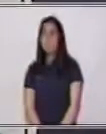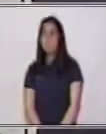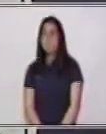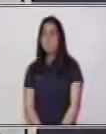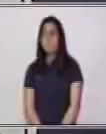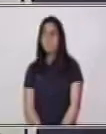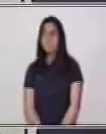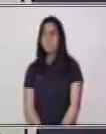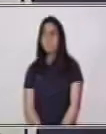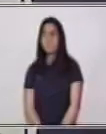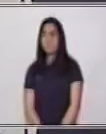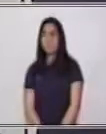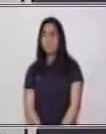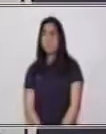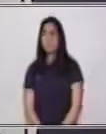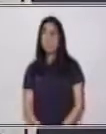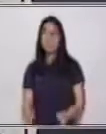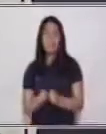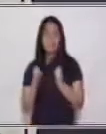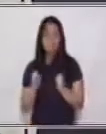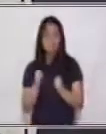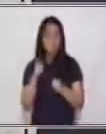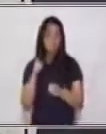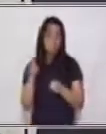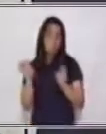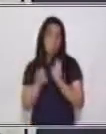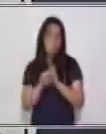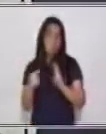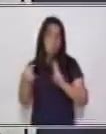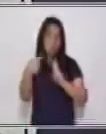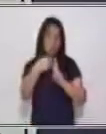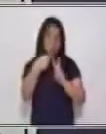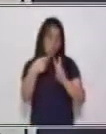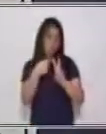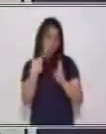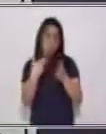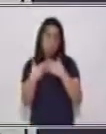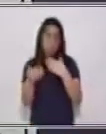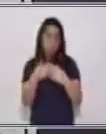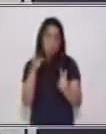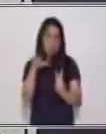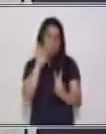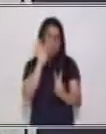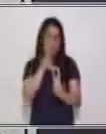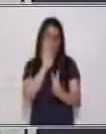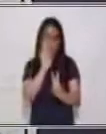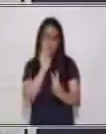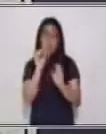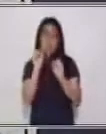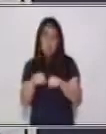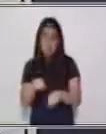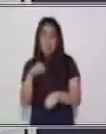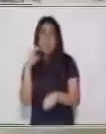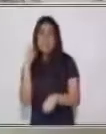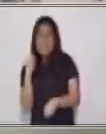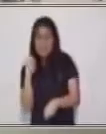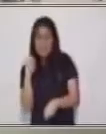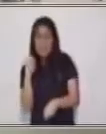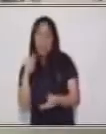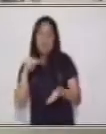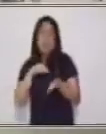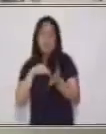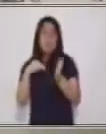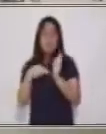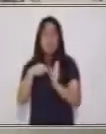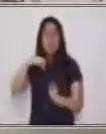parábola. Número 2, una elipse. Para determinar que la fórmula general